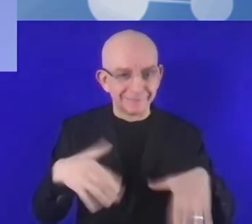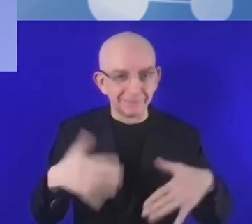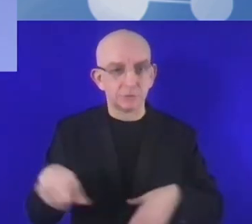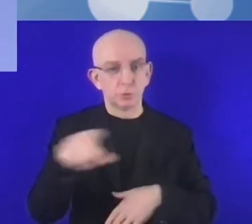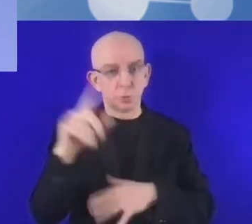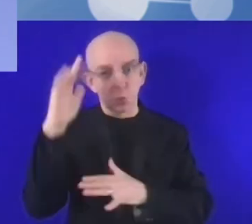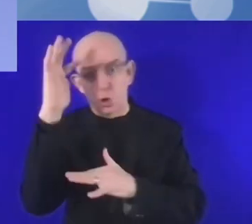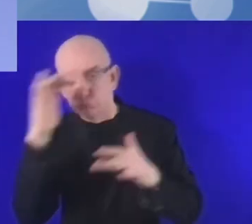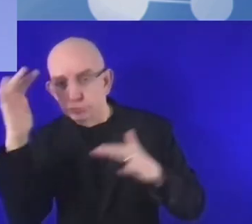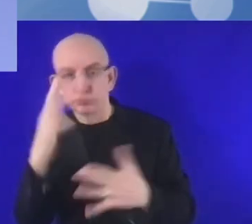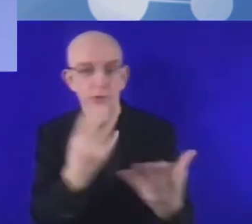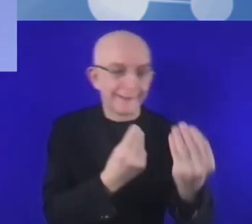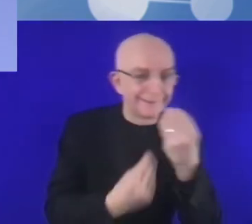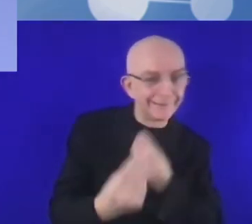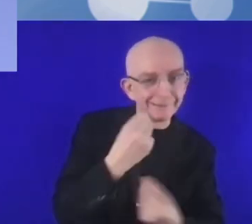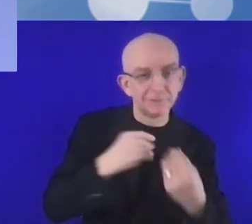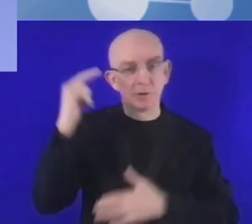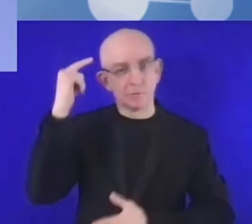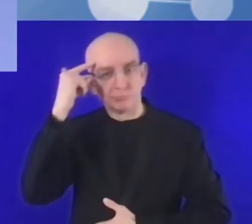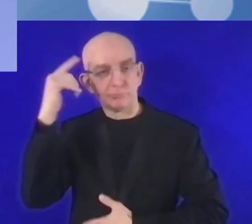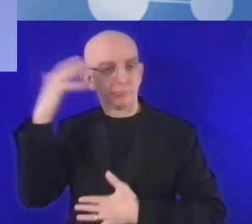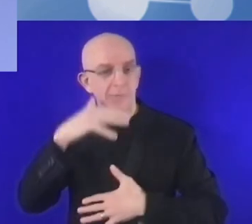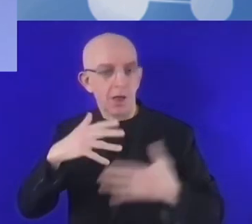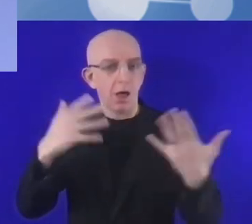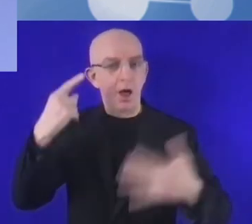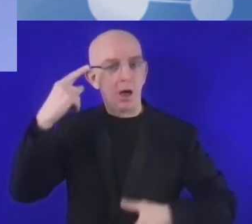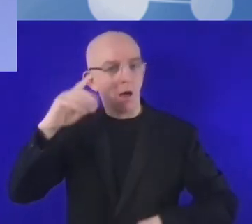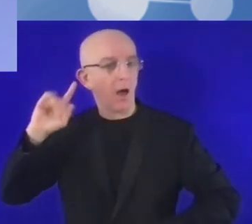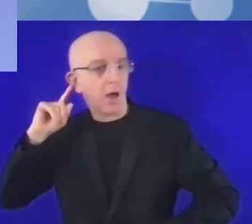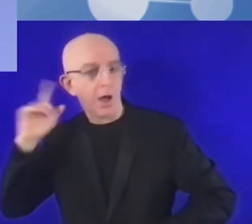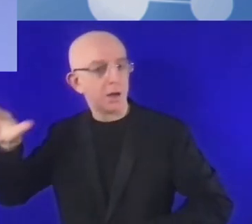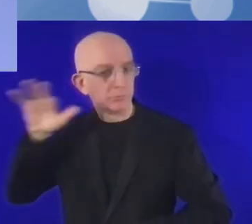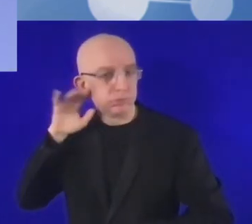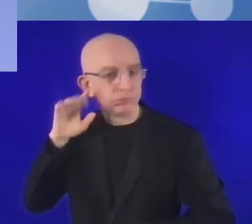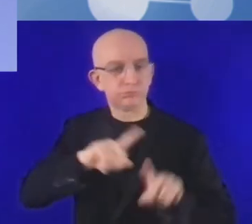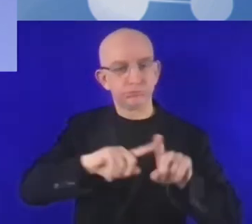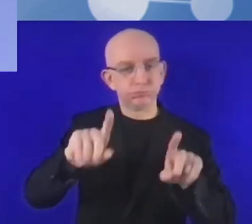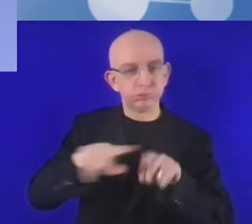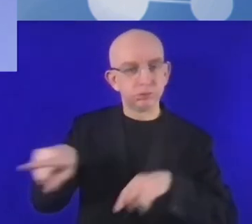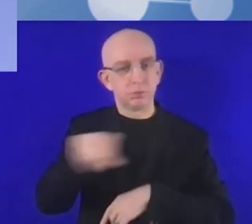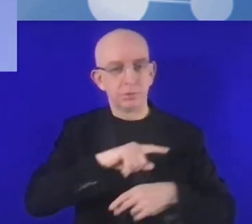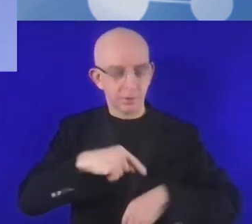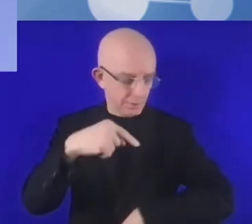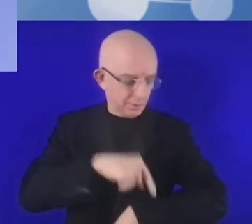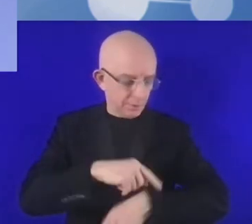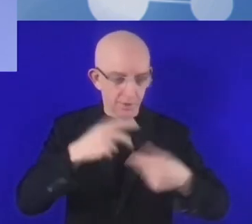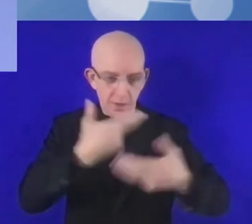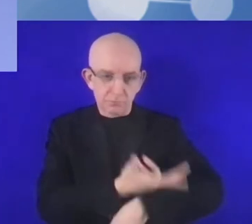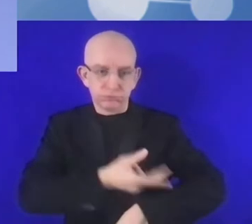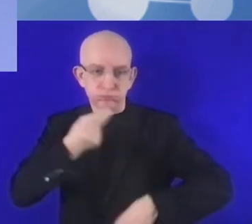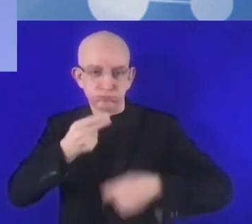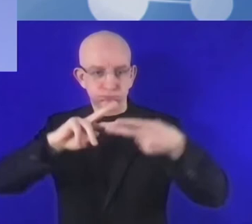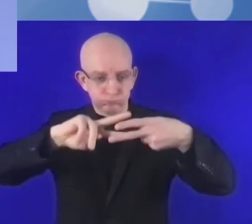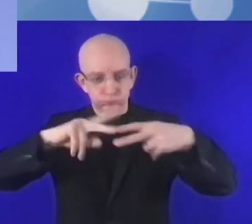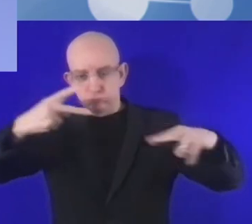en nuestros pensamientos, en cómo nos sentimos. Así que lo que oímos